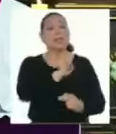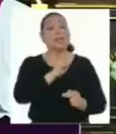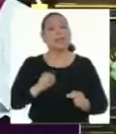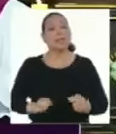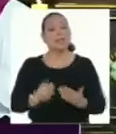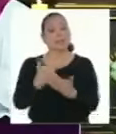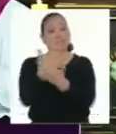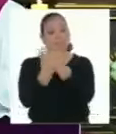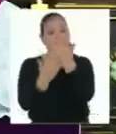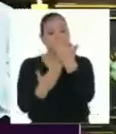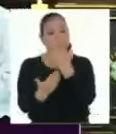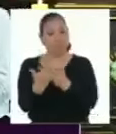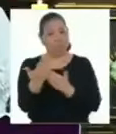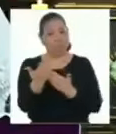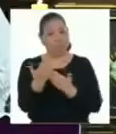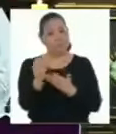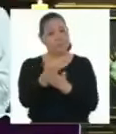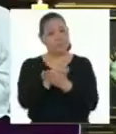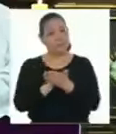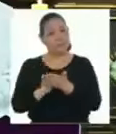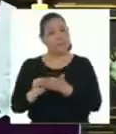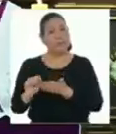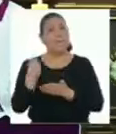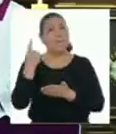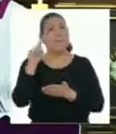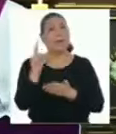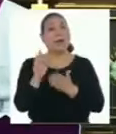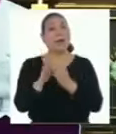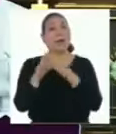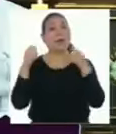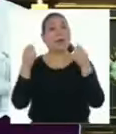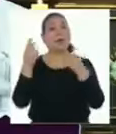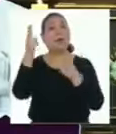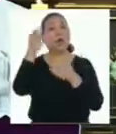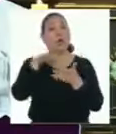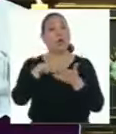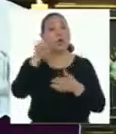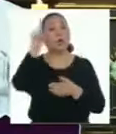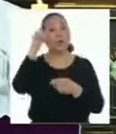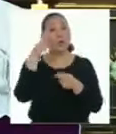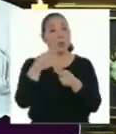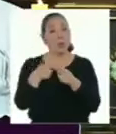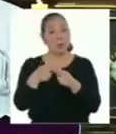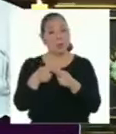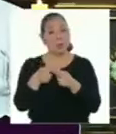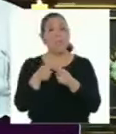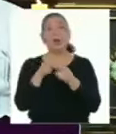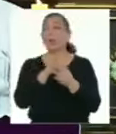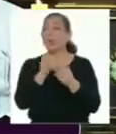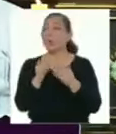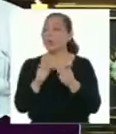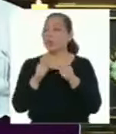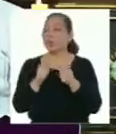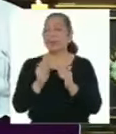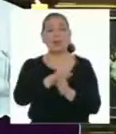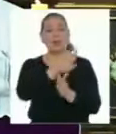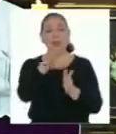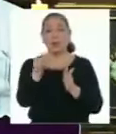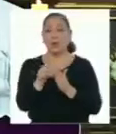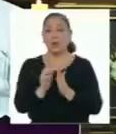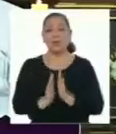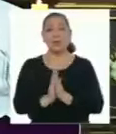Señor reciba de tus manos este sacrificio para la alabanza y gloria de su nombre, para nuestro